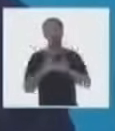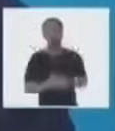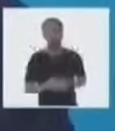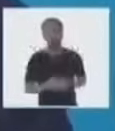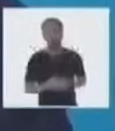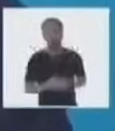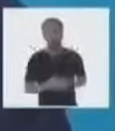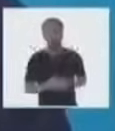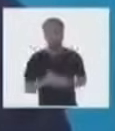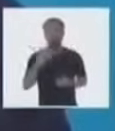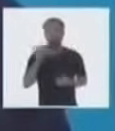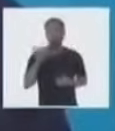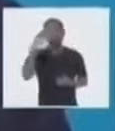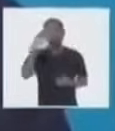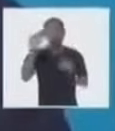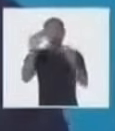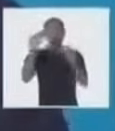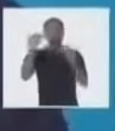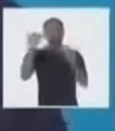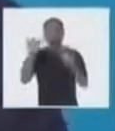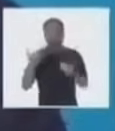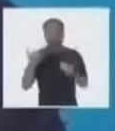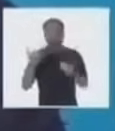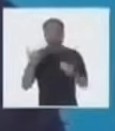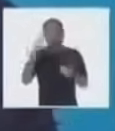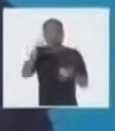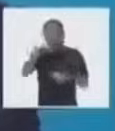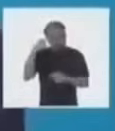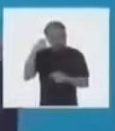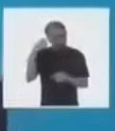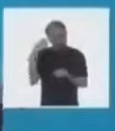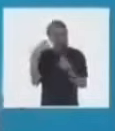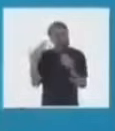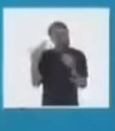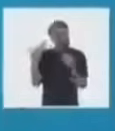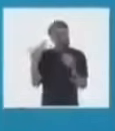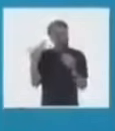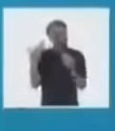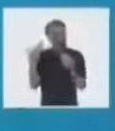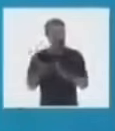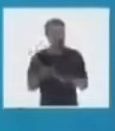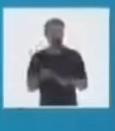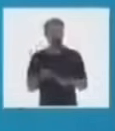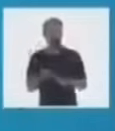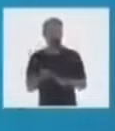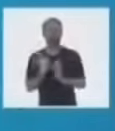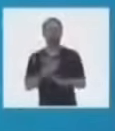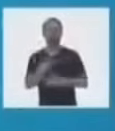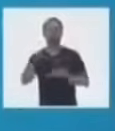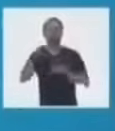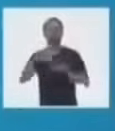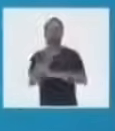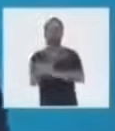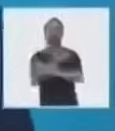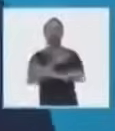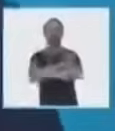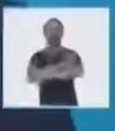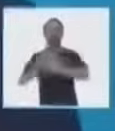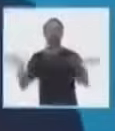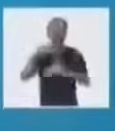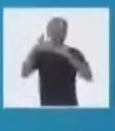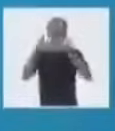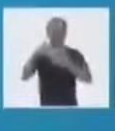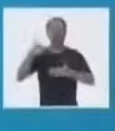expresa Villarruel, la relación con los milicos genocidas, etcétera, una derechización de la derecha. Tiene un sector intermedio y después un